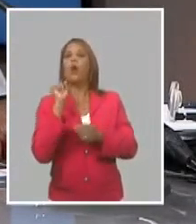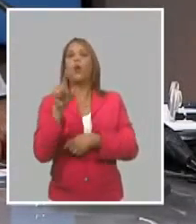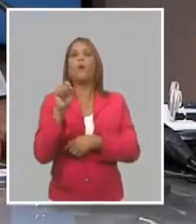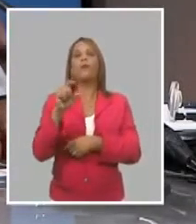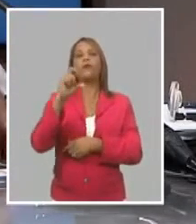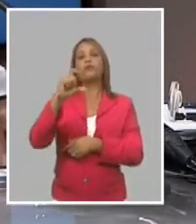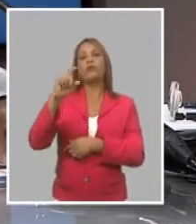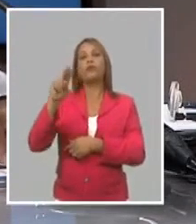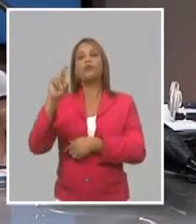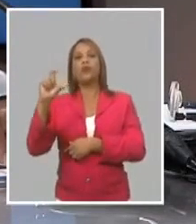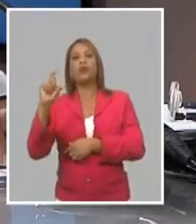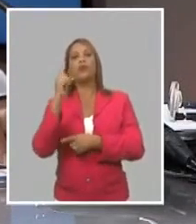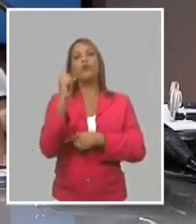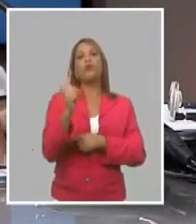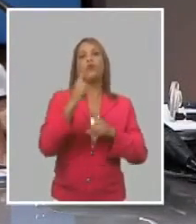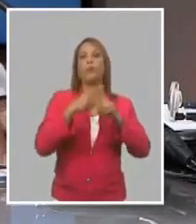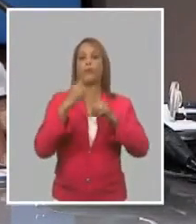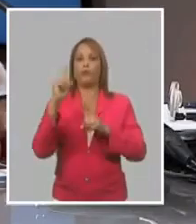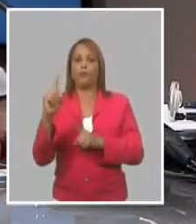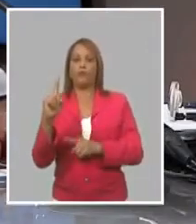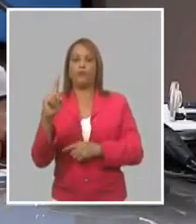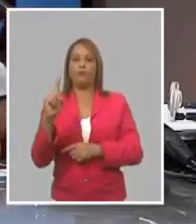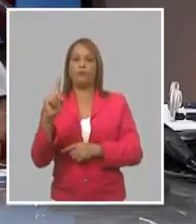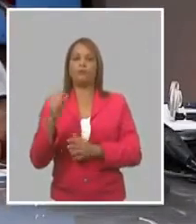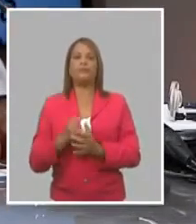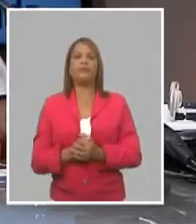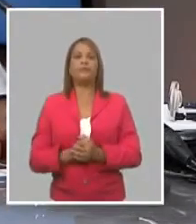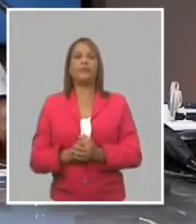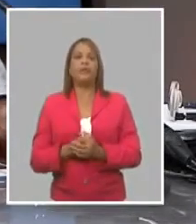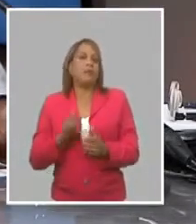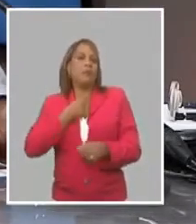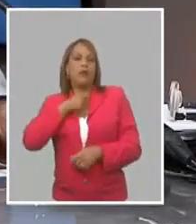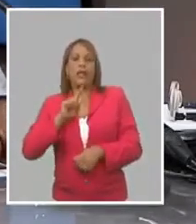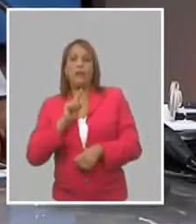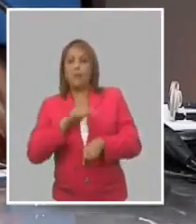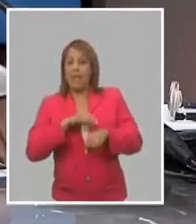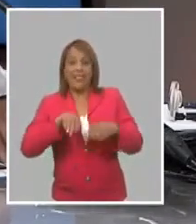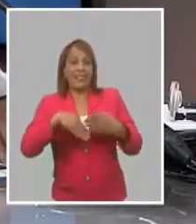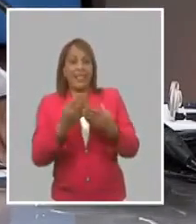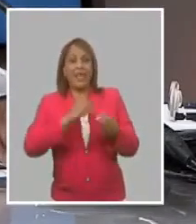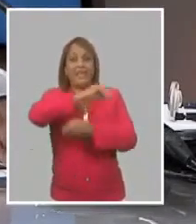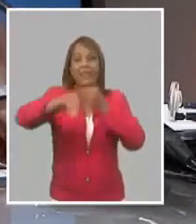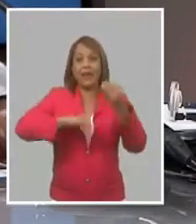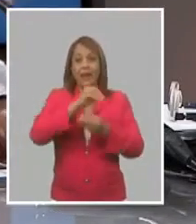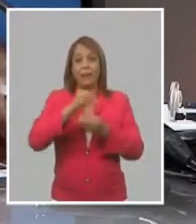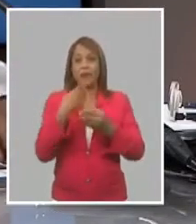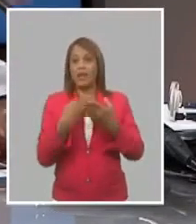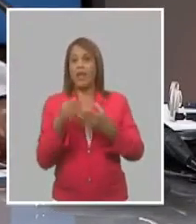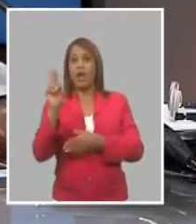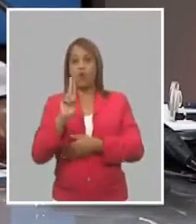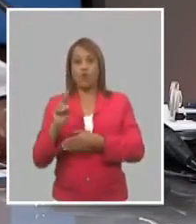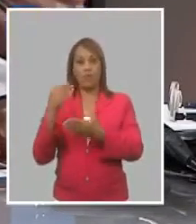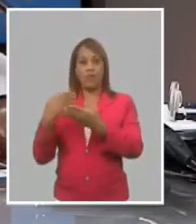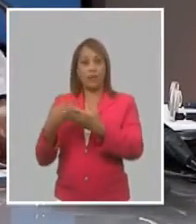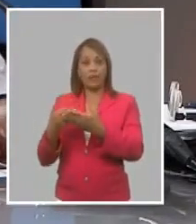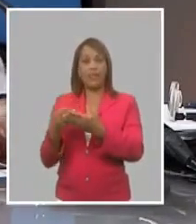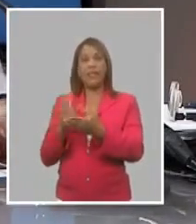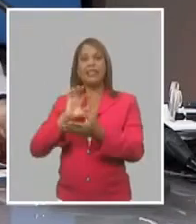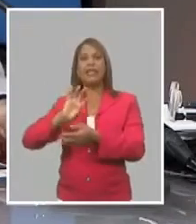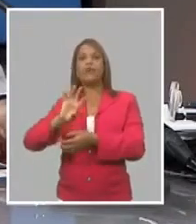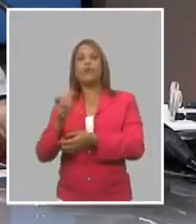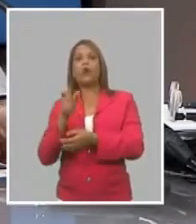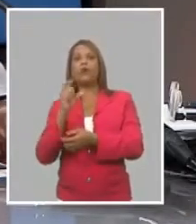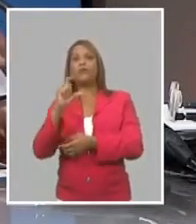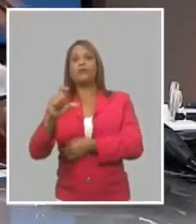CUC 1 por 1. Si el día que llegue, el día cero, la entidad presupuestada tiene una cuenta